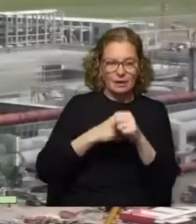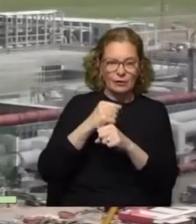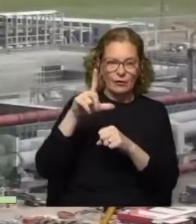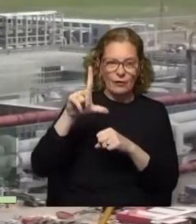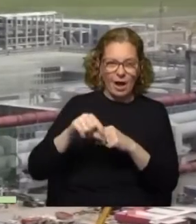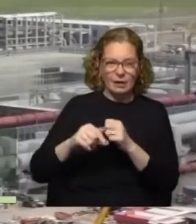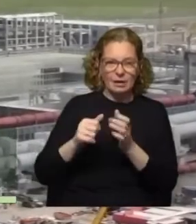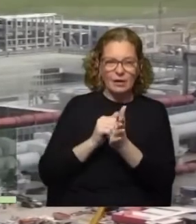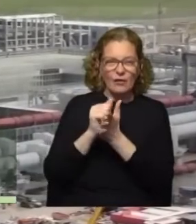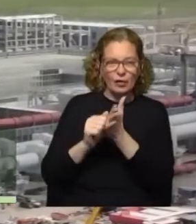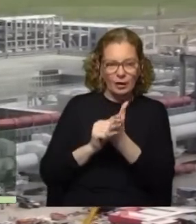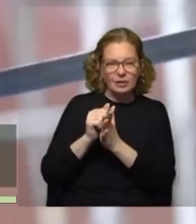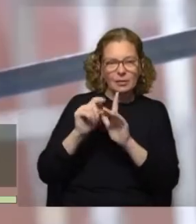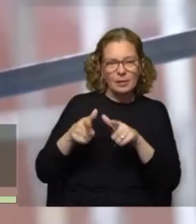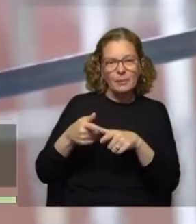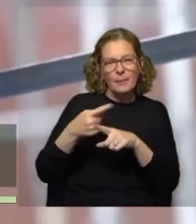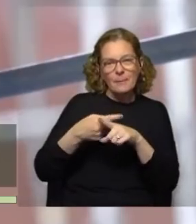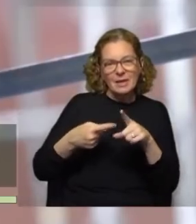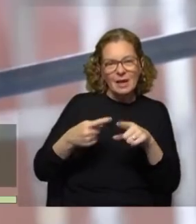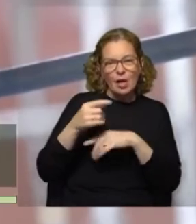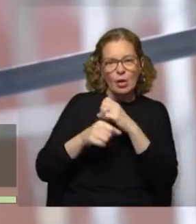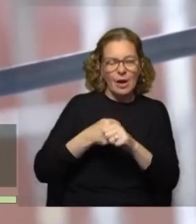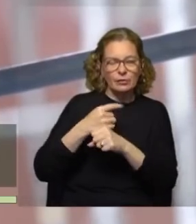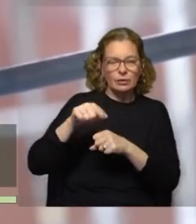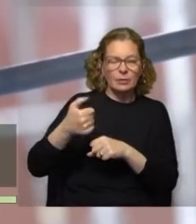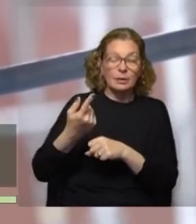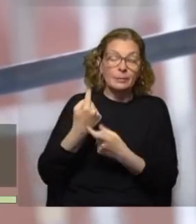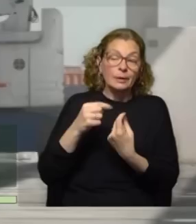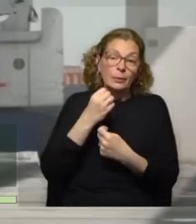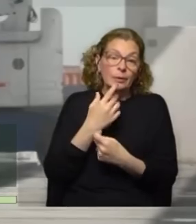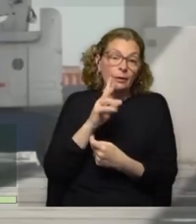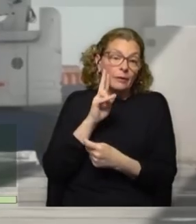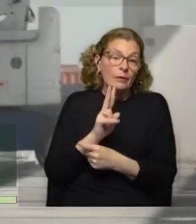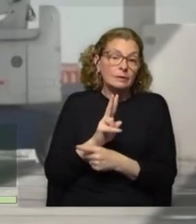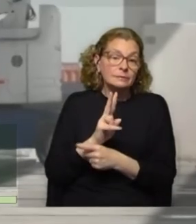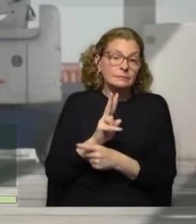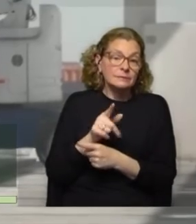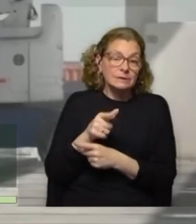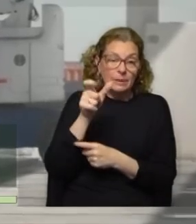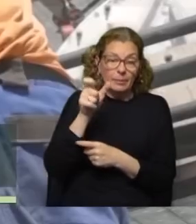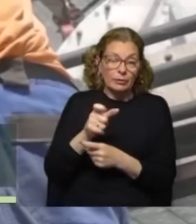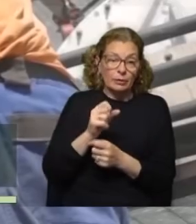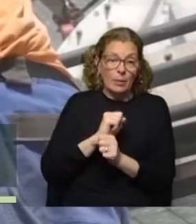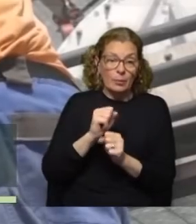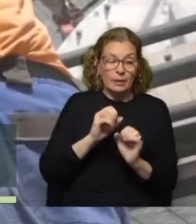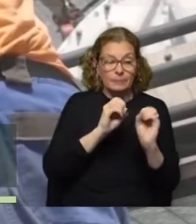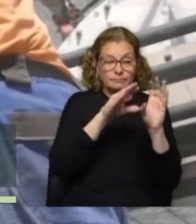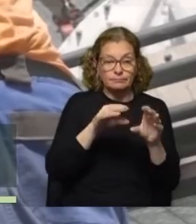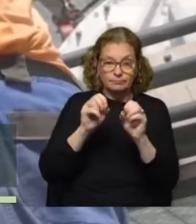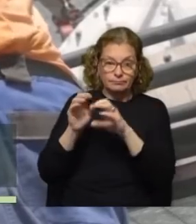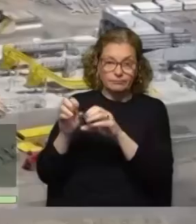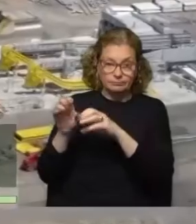bastante el ferrocarril central más sobre mediados del año que viene pero bueno habrá que ver justamente si esa gente se puede reciclar en otros